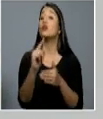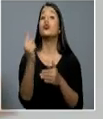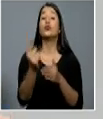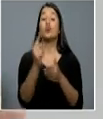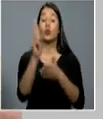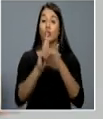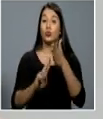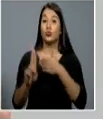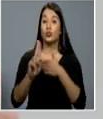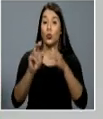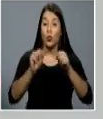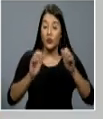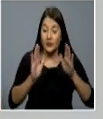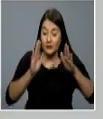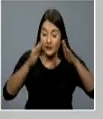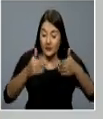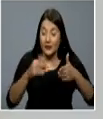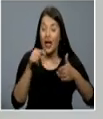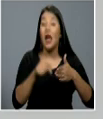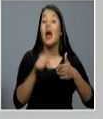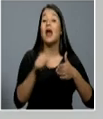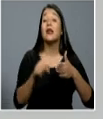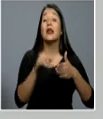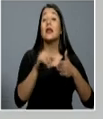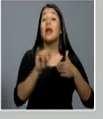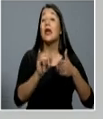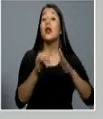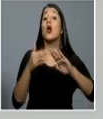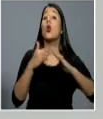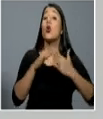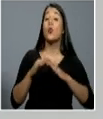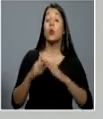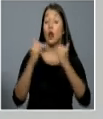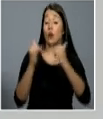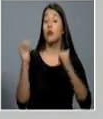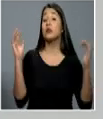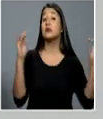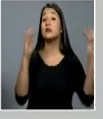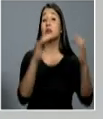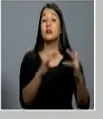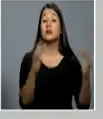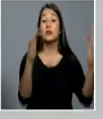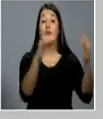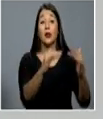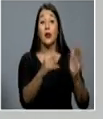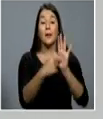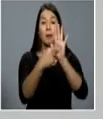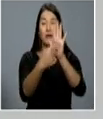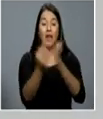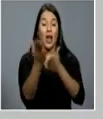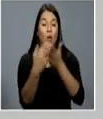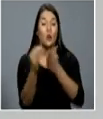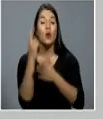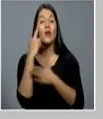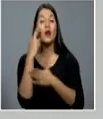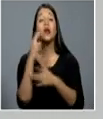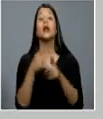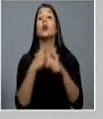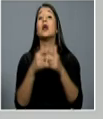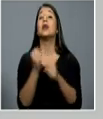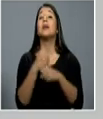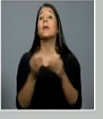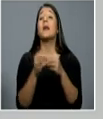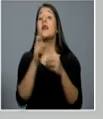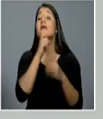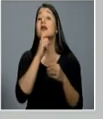universalización, focalizar ahí donde las comunidades están presentando ciertos factores que hacen muy difícil la erradicación